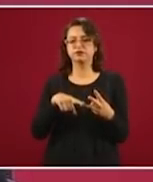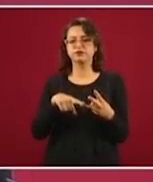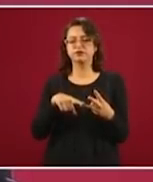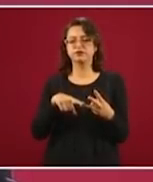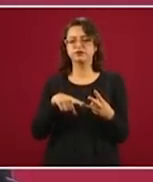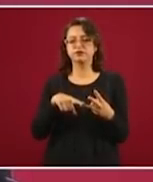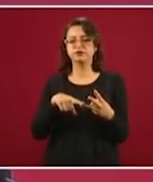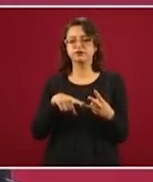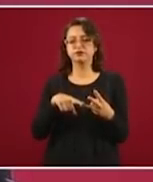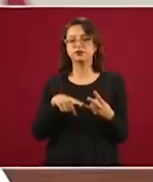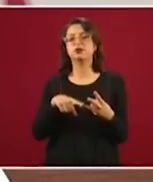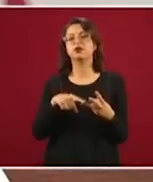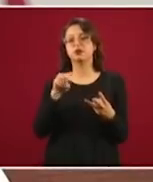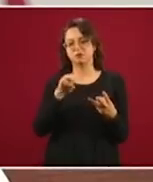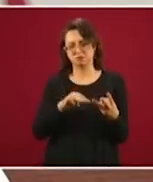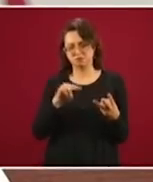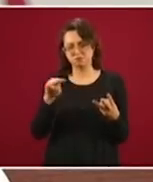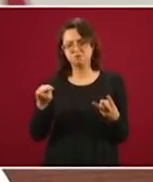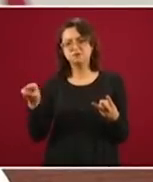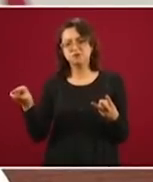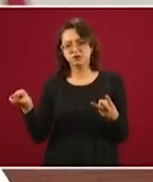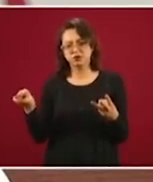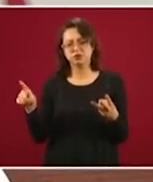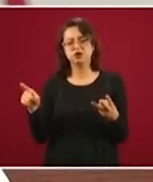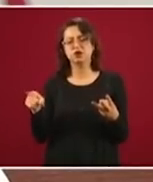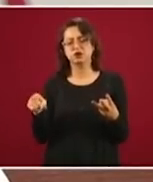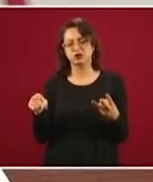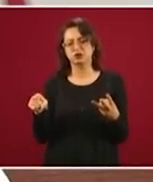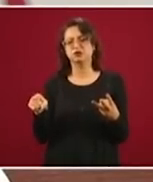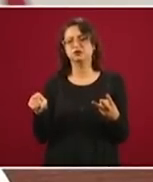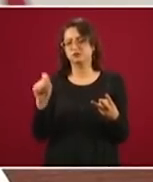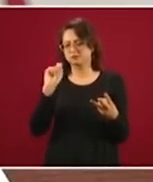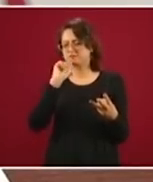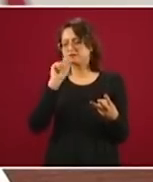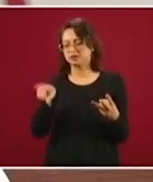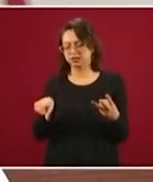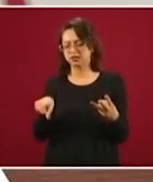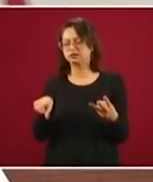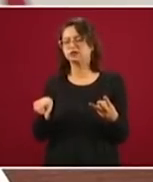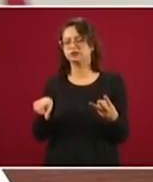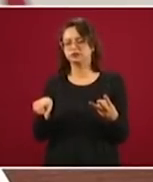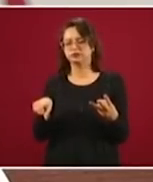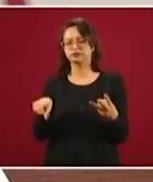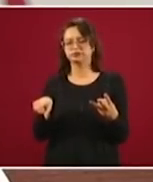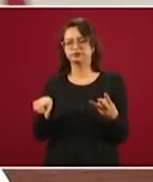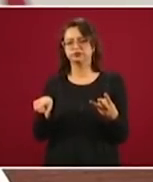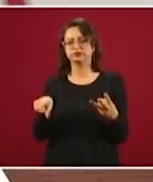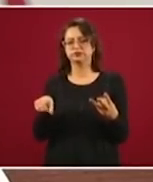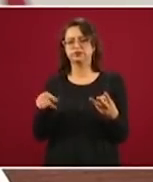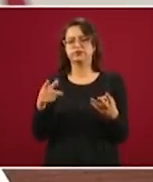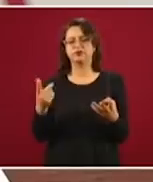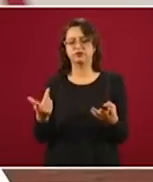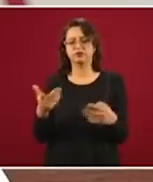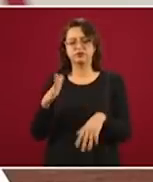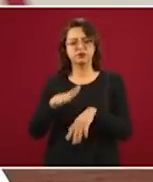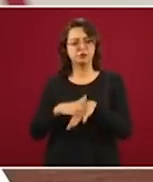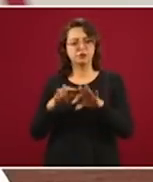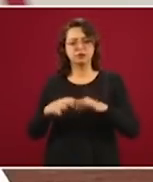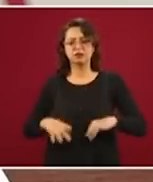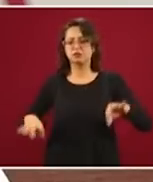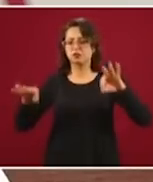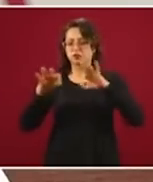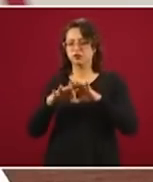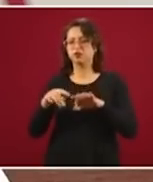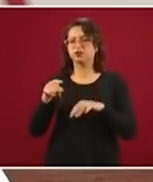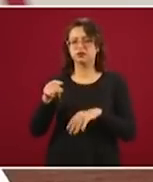y creo que en Michoacán, para eso. le estamos dando prioridad a